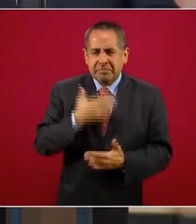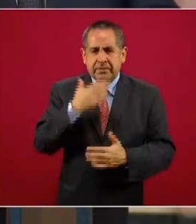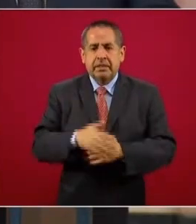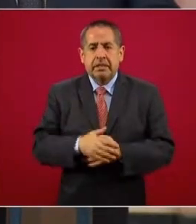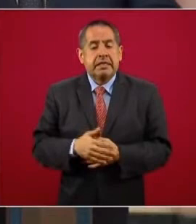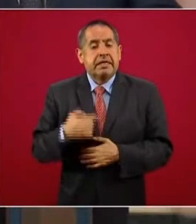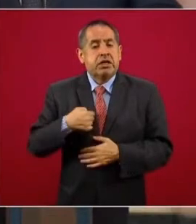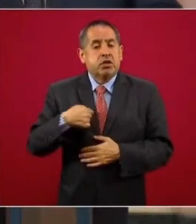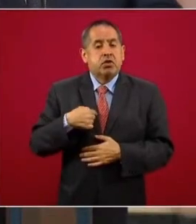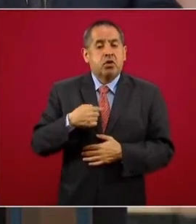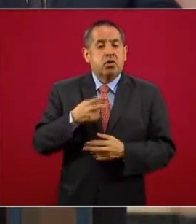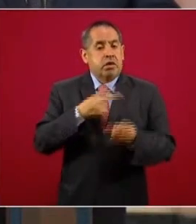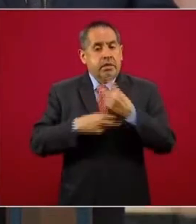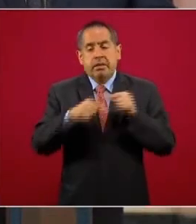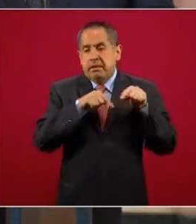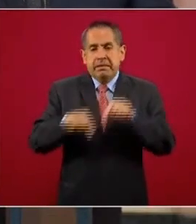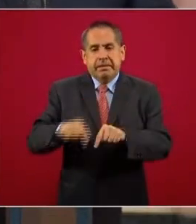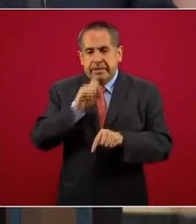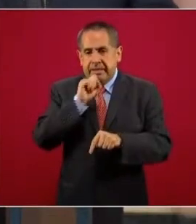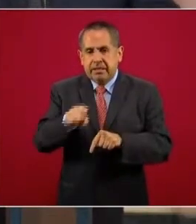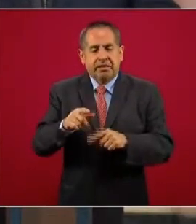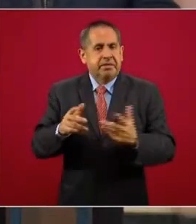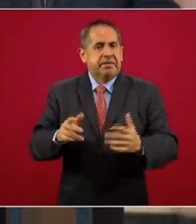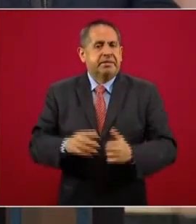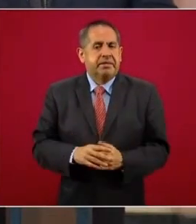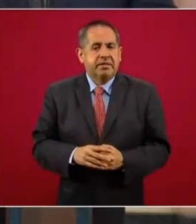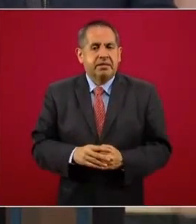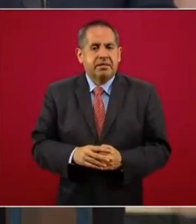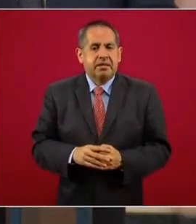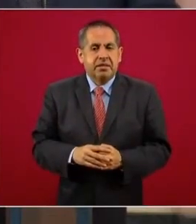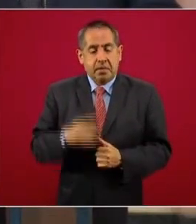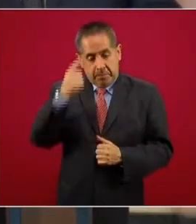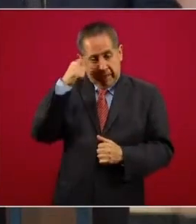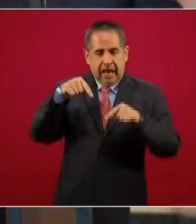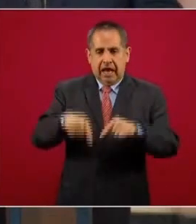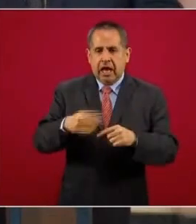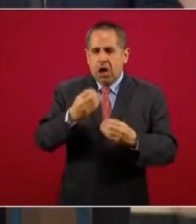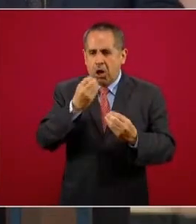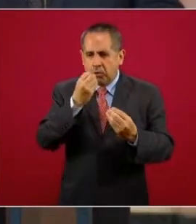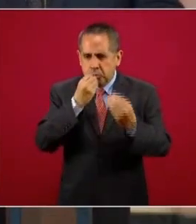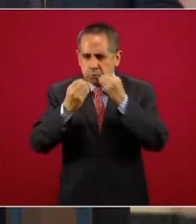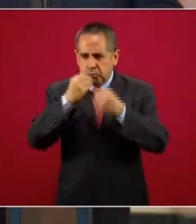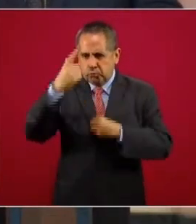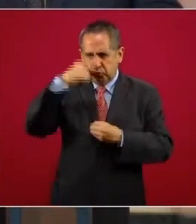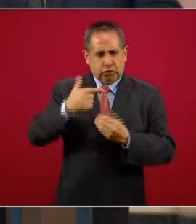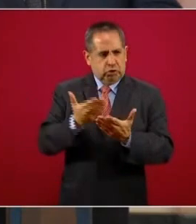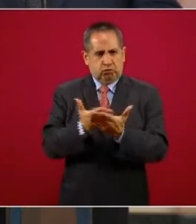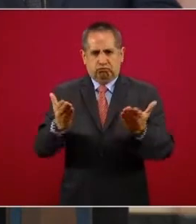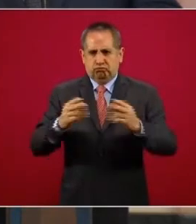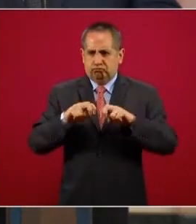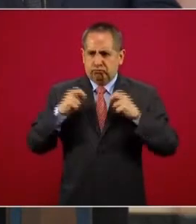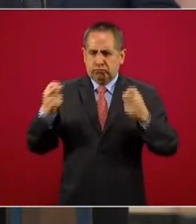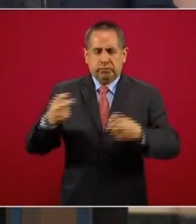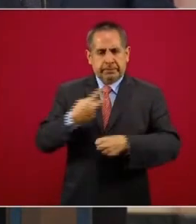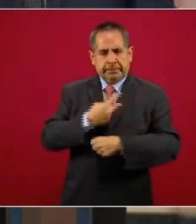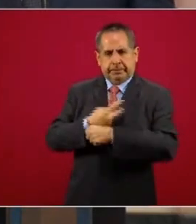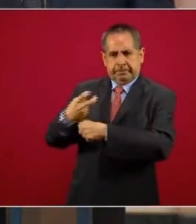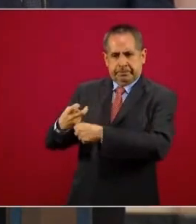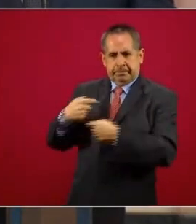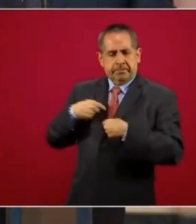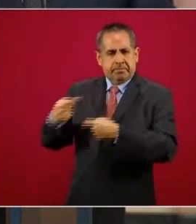vengo también a esta cena a la que me ha invitado